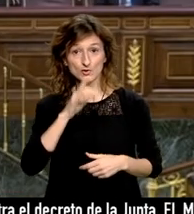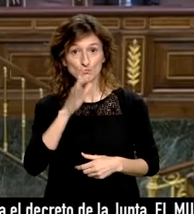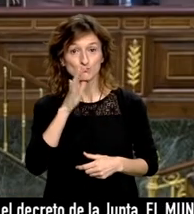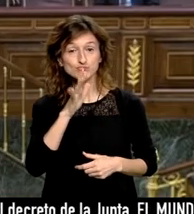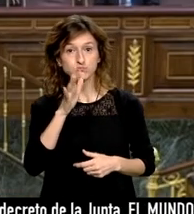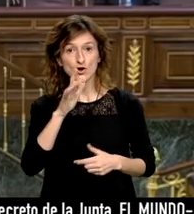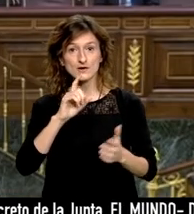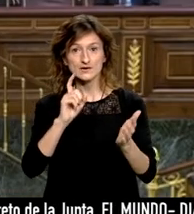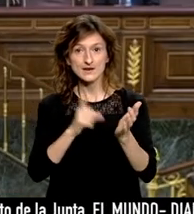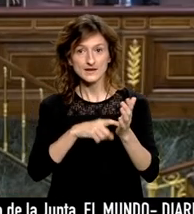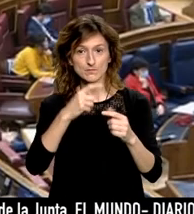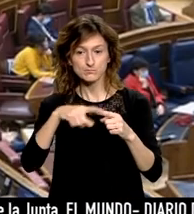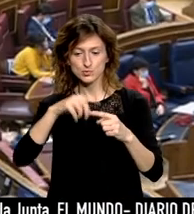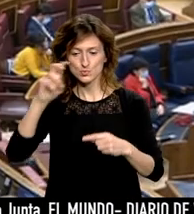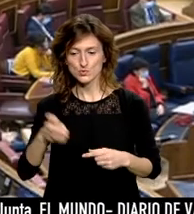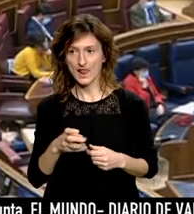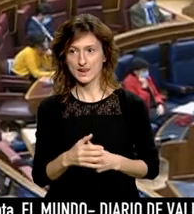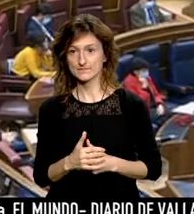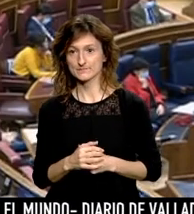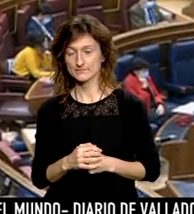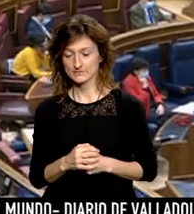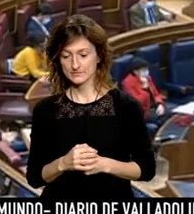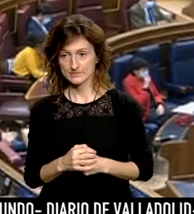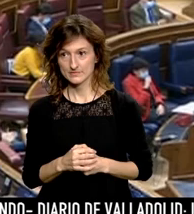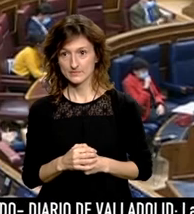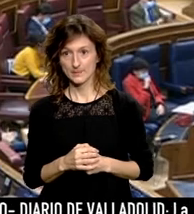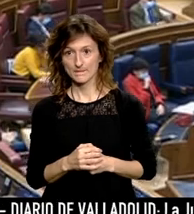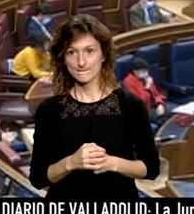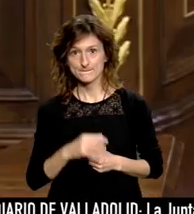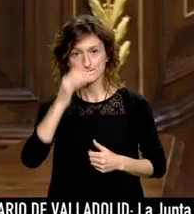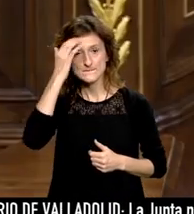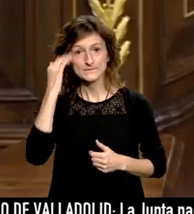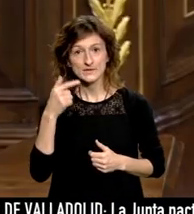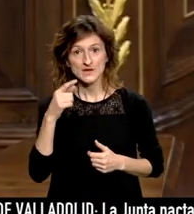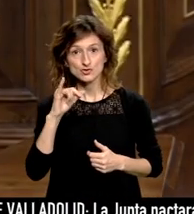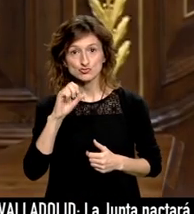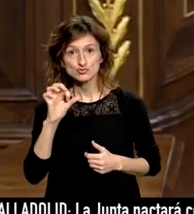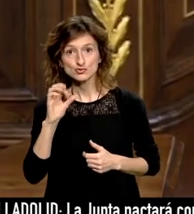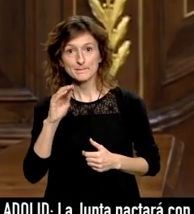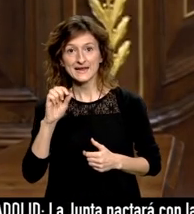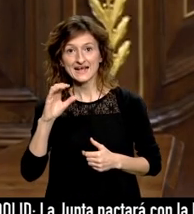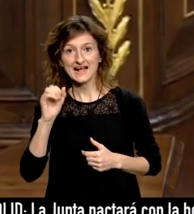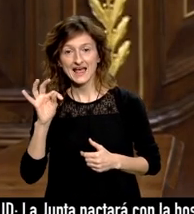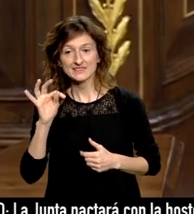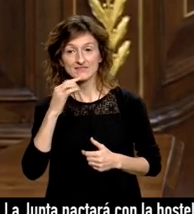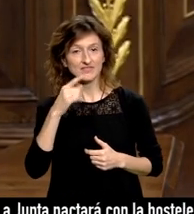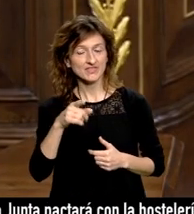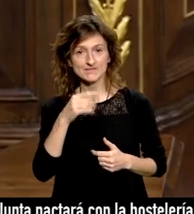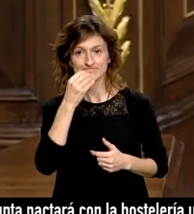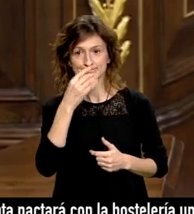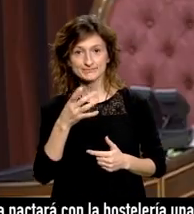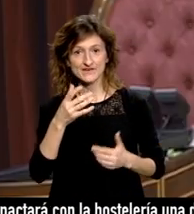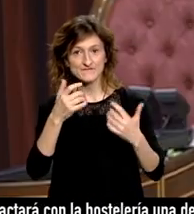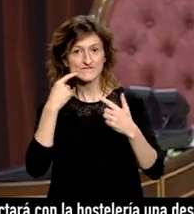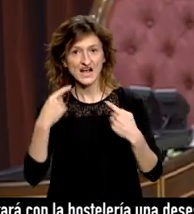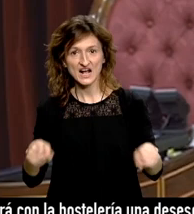ante todo una ley plural. Aunque después de la jornada de hoy a Junts pel Cat no le queda esa sensación. Yo creo que esto es un fracaso un